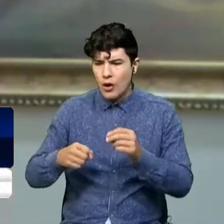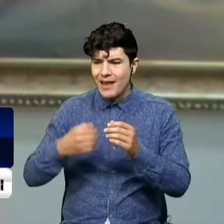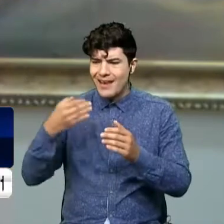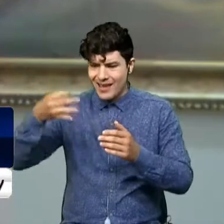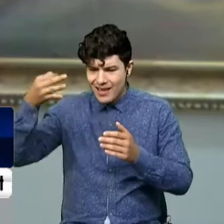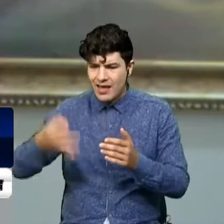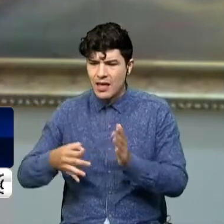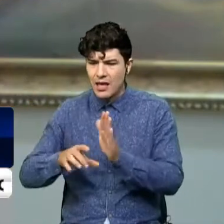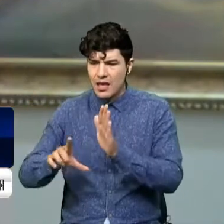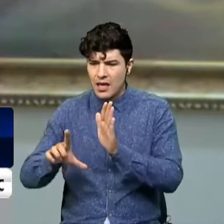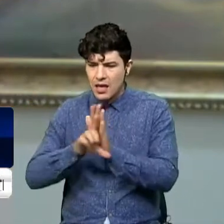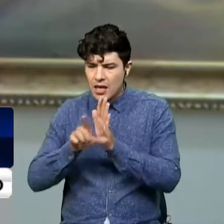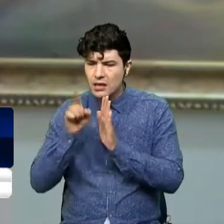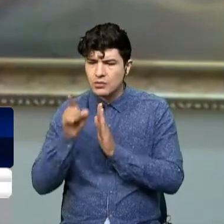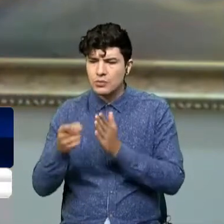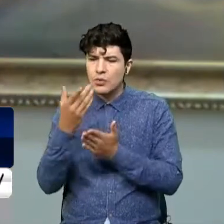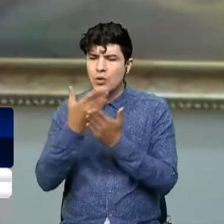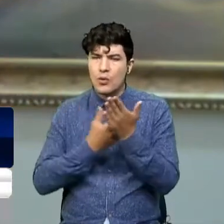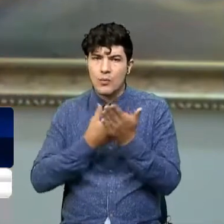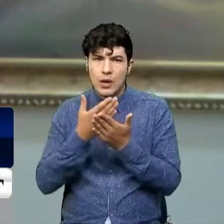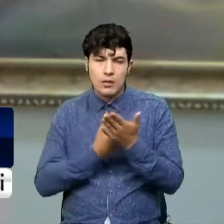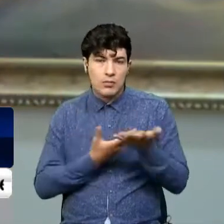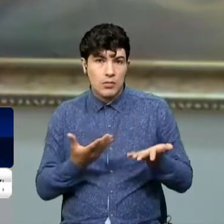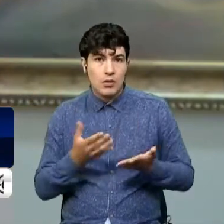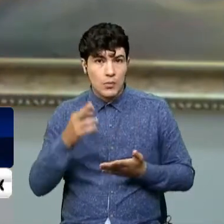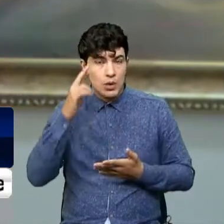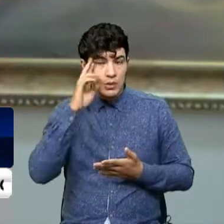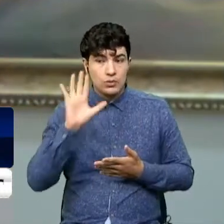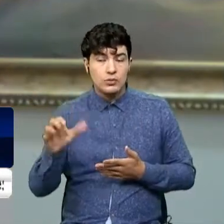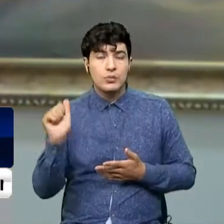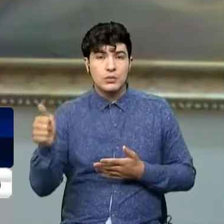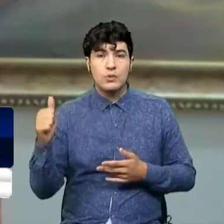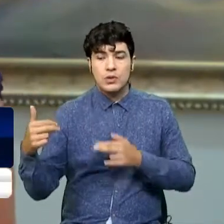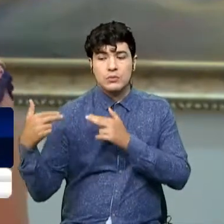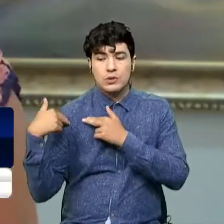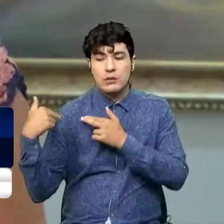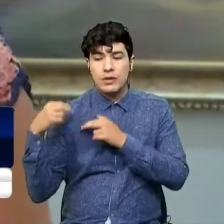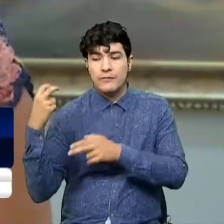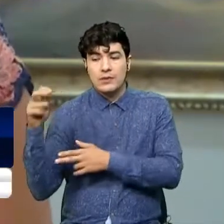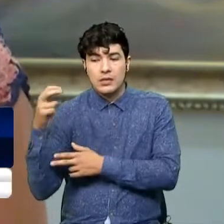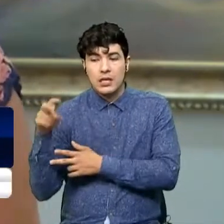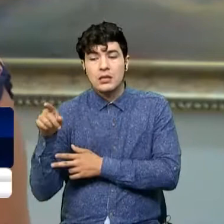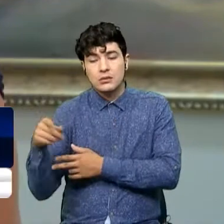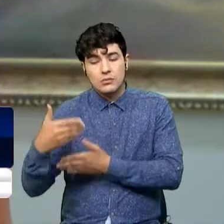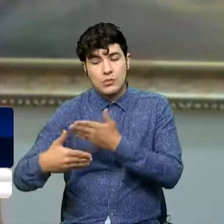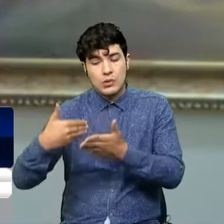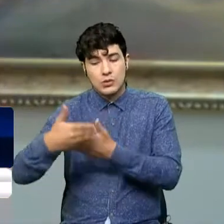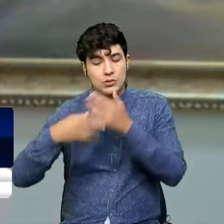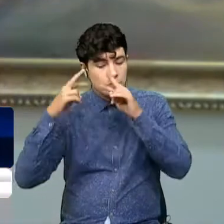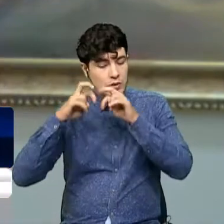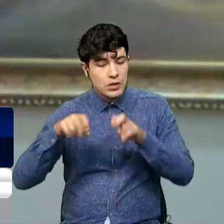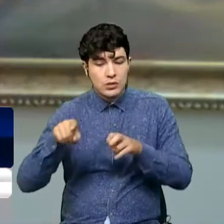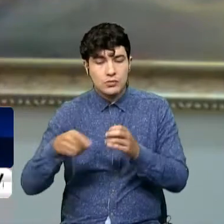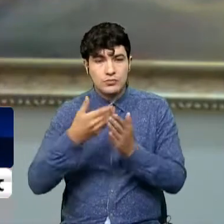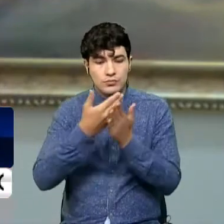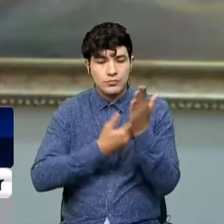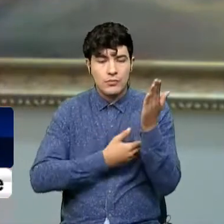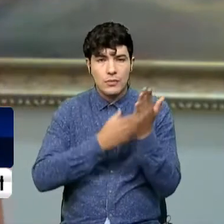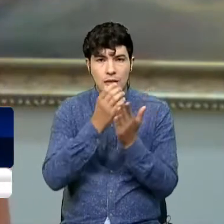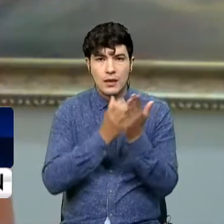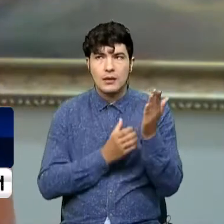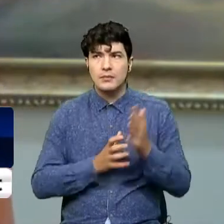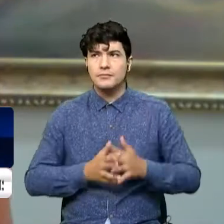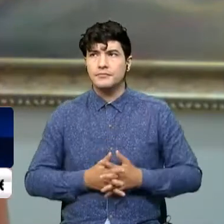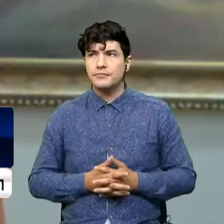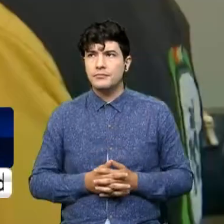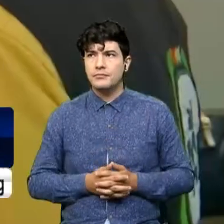que ellos son los responsables de eso. El proceso con ese documento o esa experiencia certificada supuestamente falsa no fue computarizada